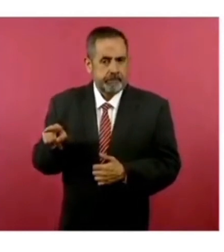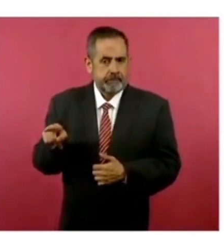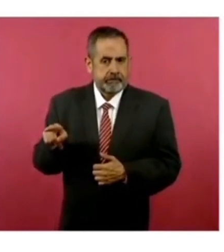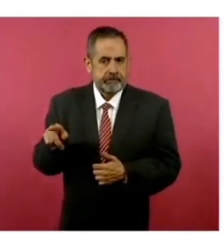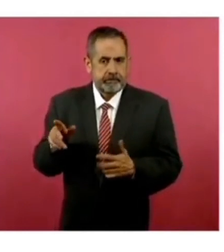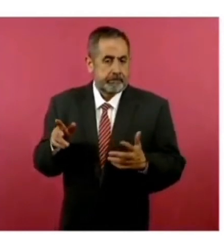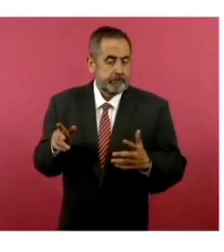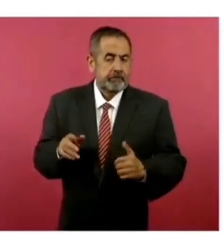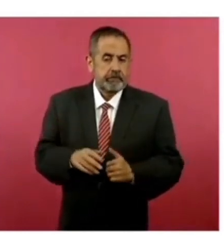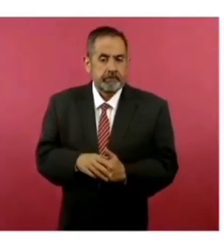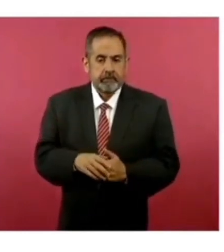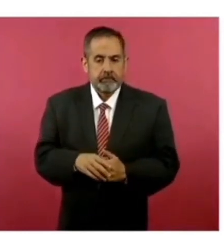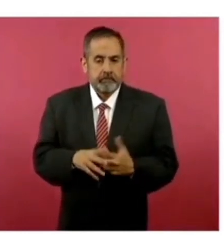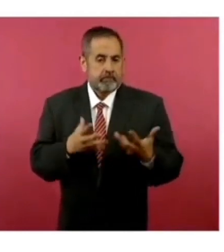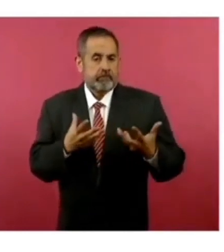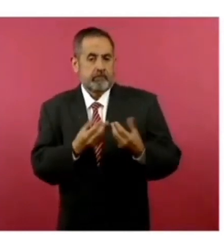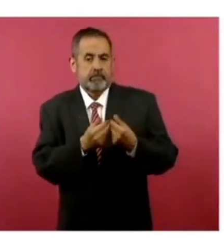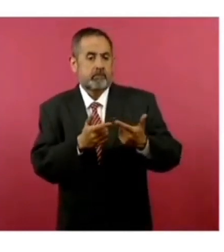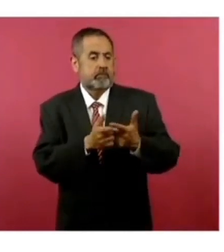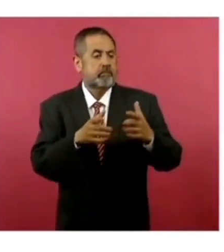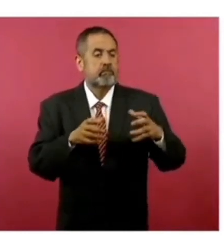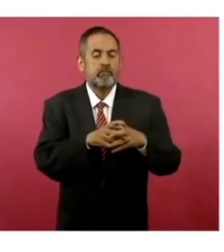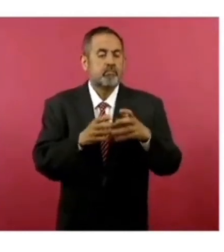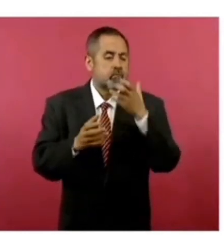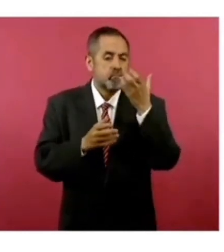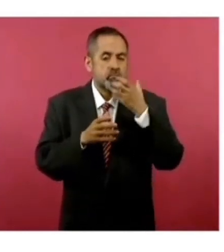169, es el bloque conservador.